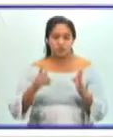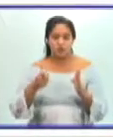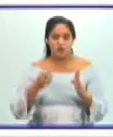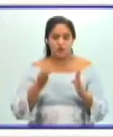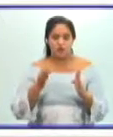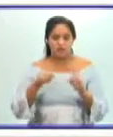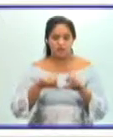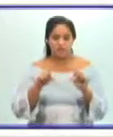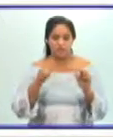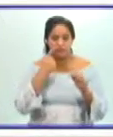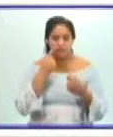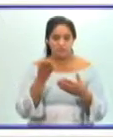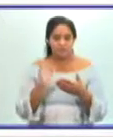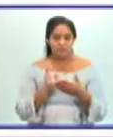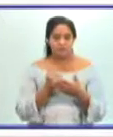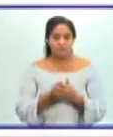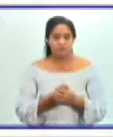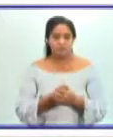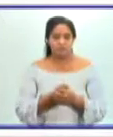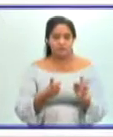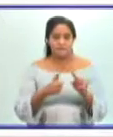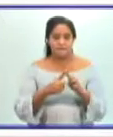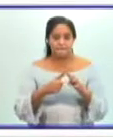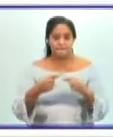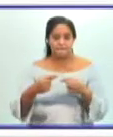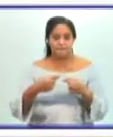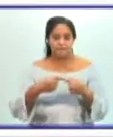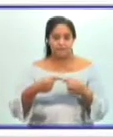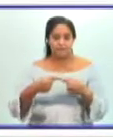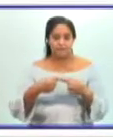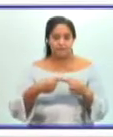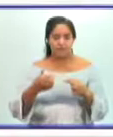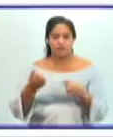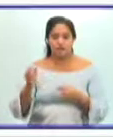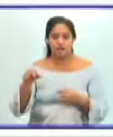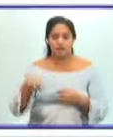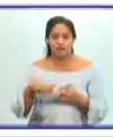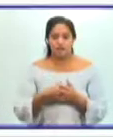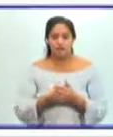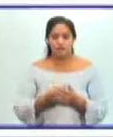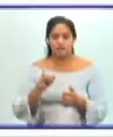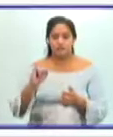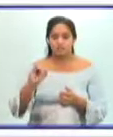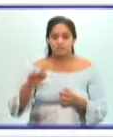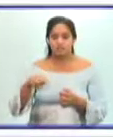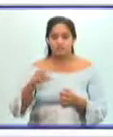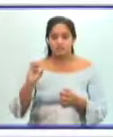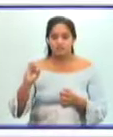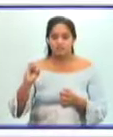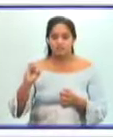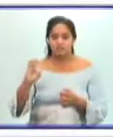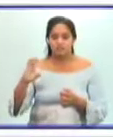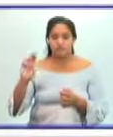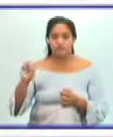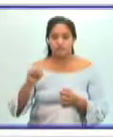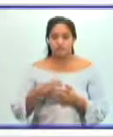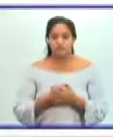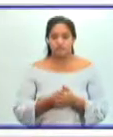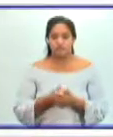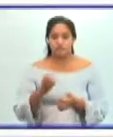AGFE miden, en este caso AG 6 centímetros y AE 4,2